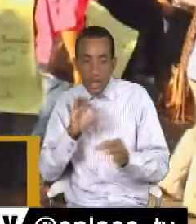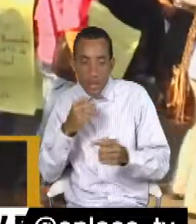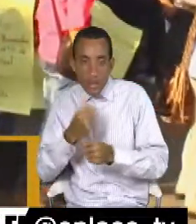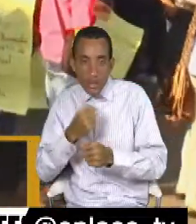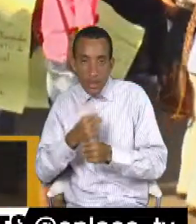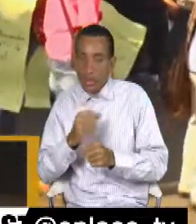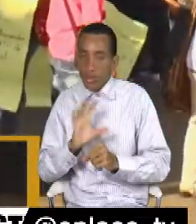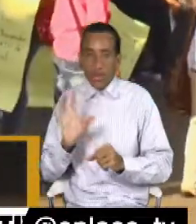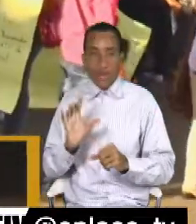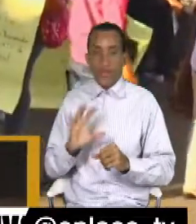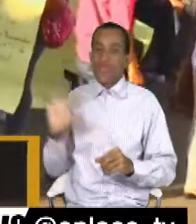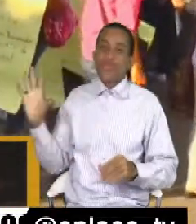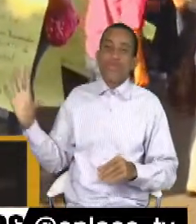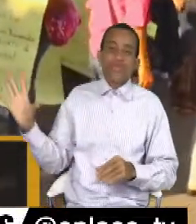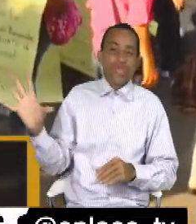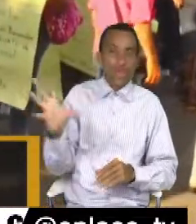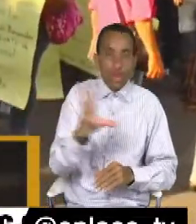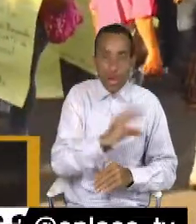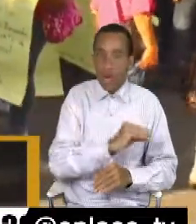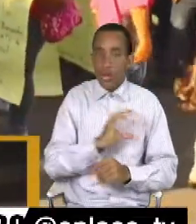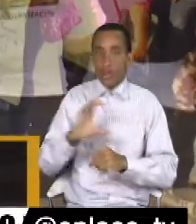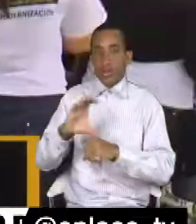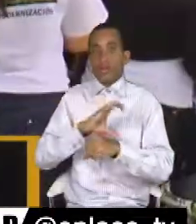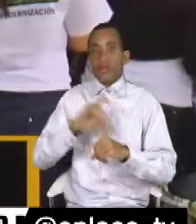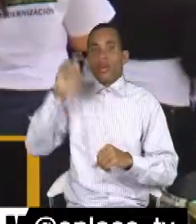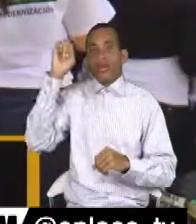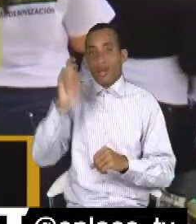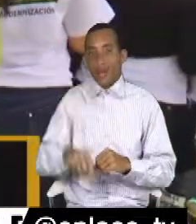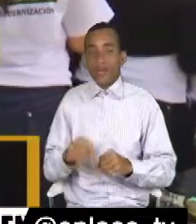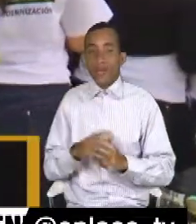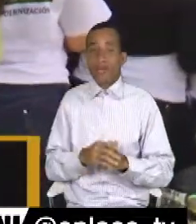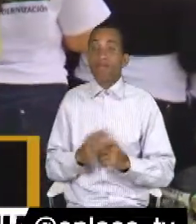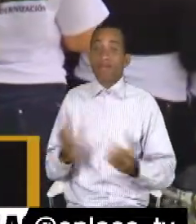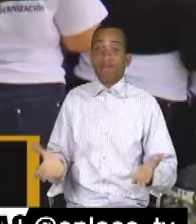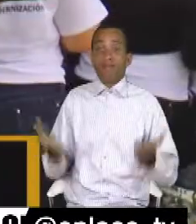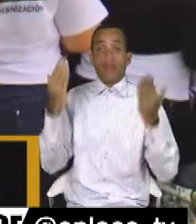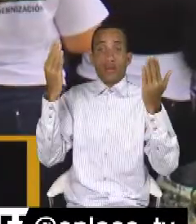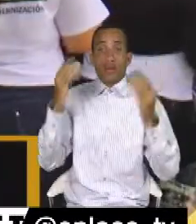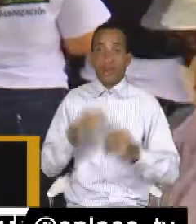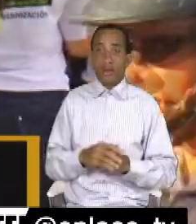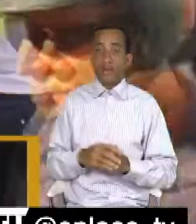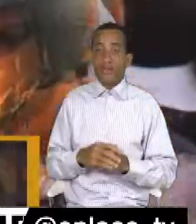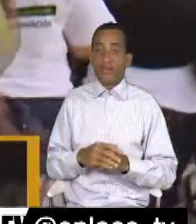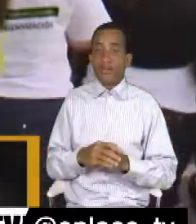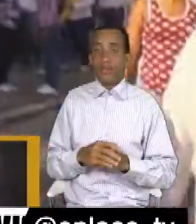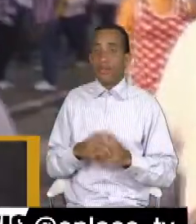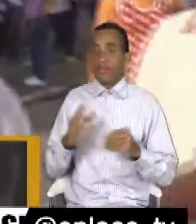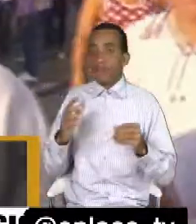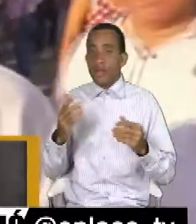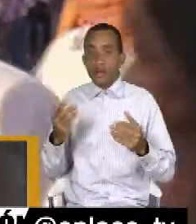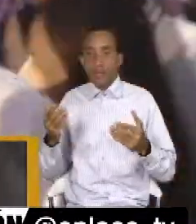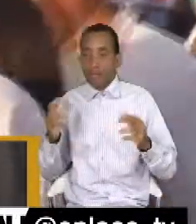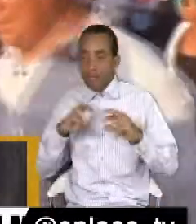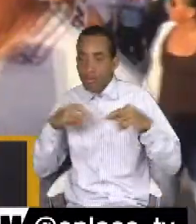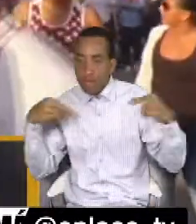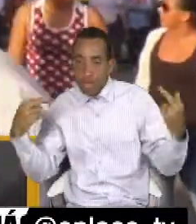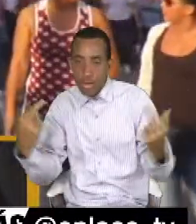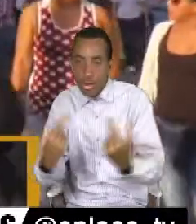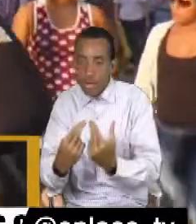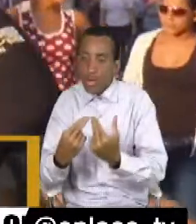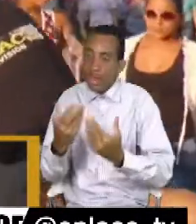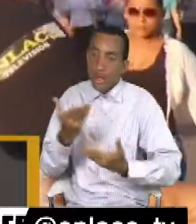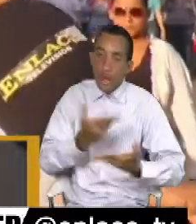de toda la ciudad, y yo espero que esto nos sirva para una mesa de diálogo. Claro que sí, estamos